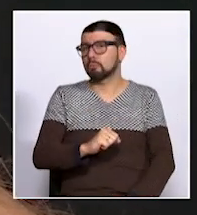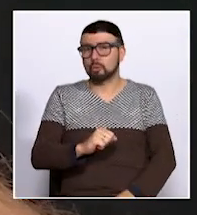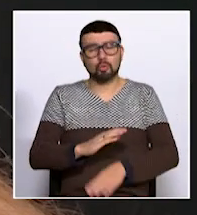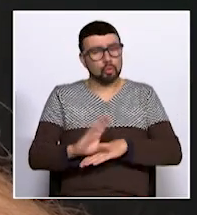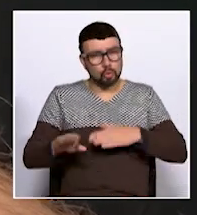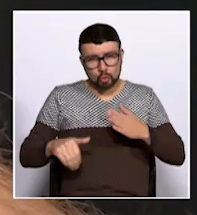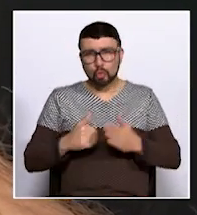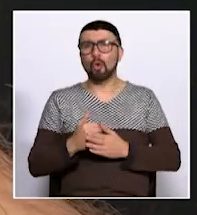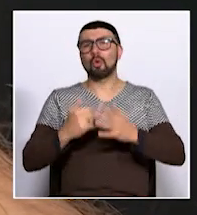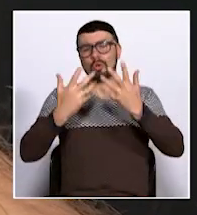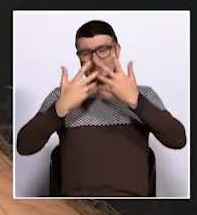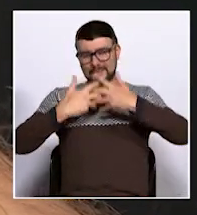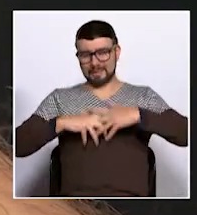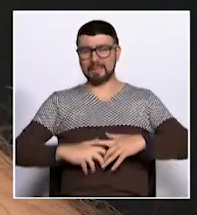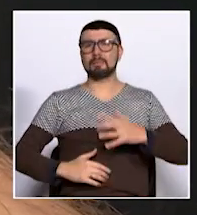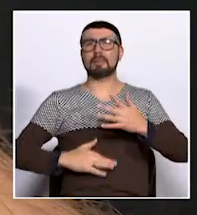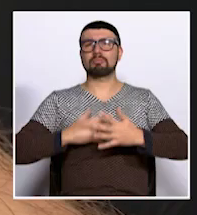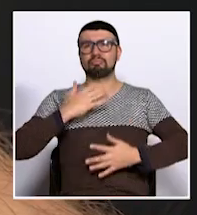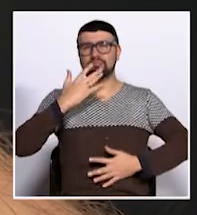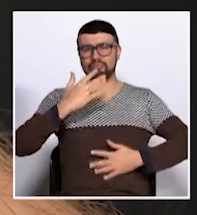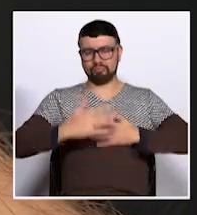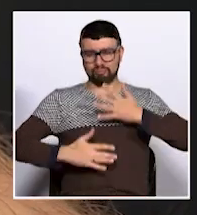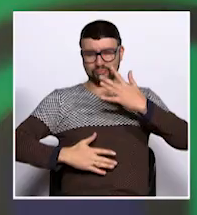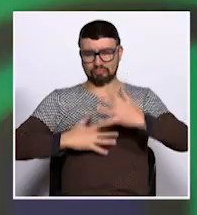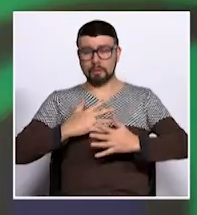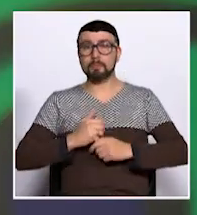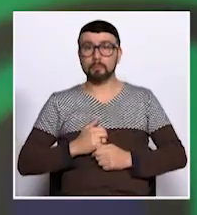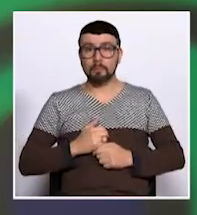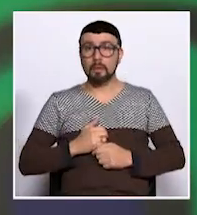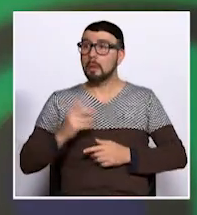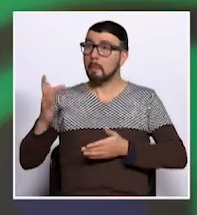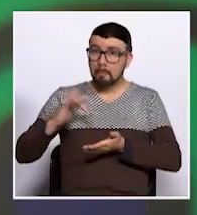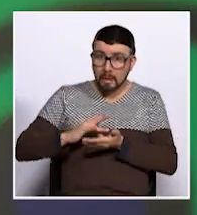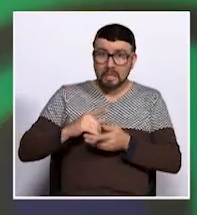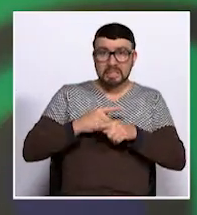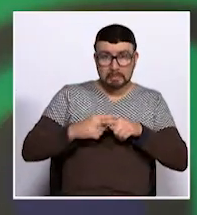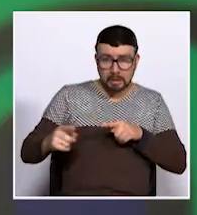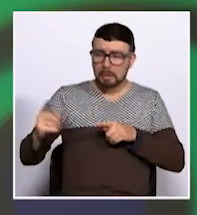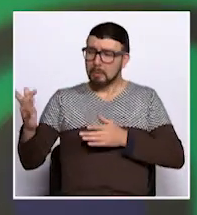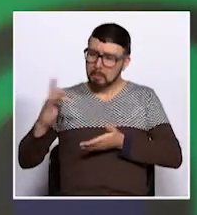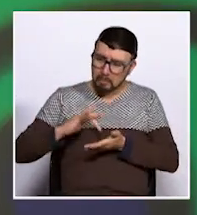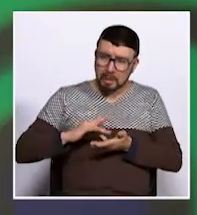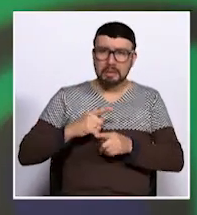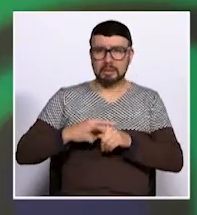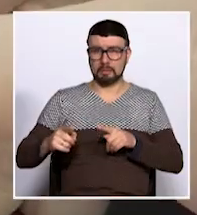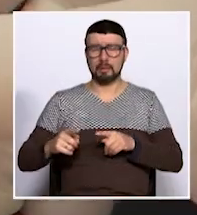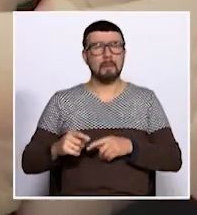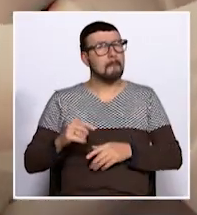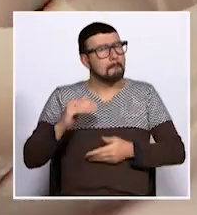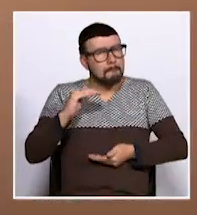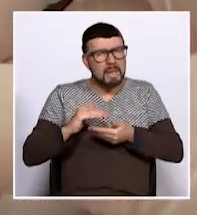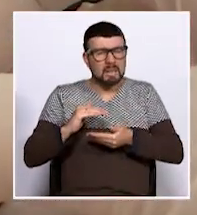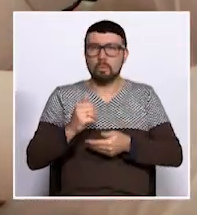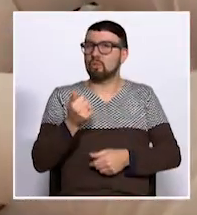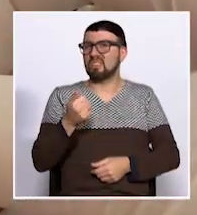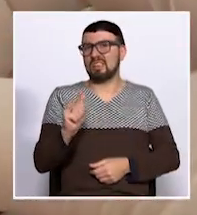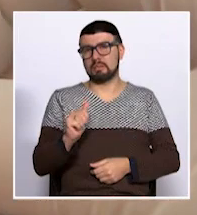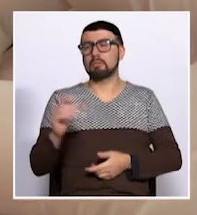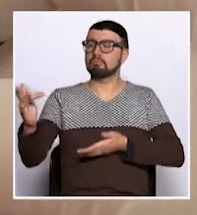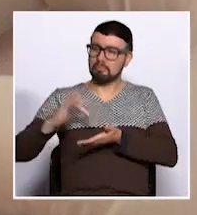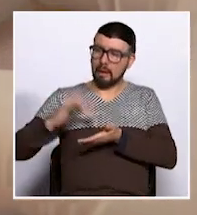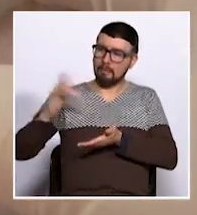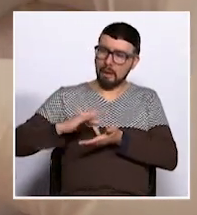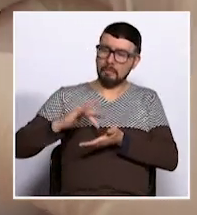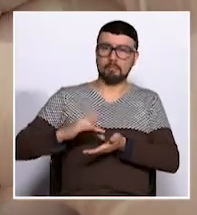circulación. Esta se realiza una semanal, debemos realizar mínimo 10 quelaciones. Entre quelación y